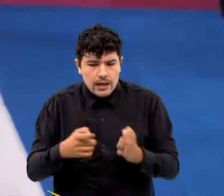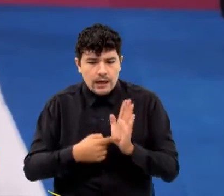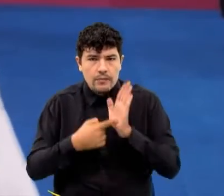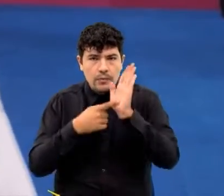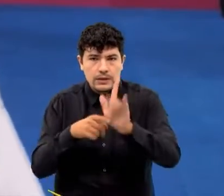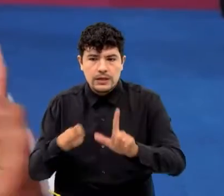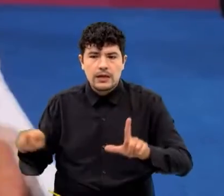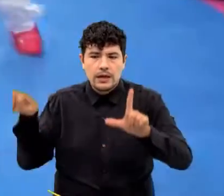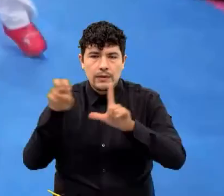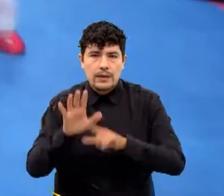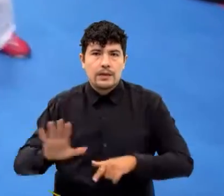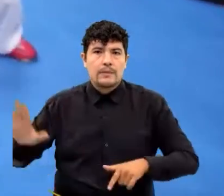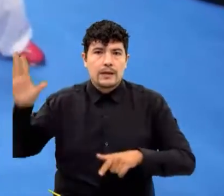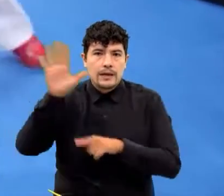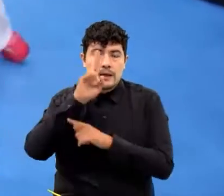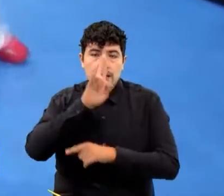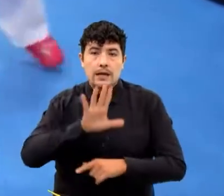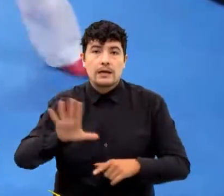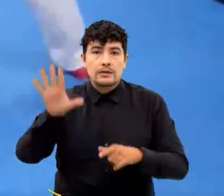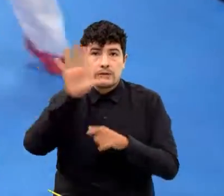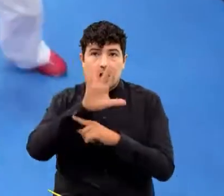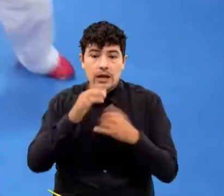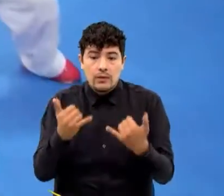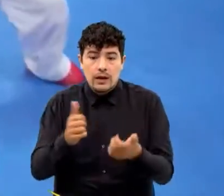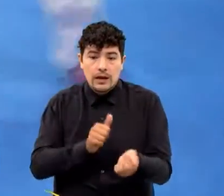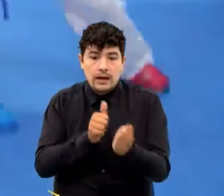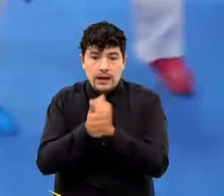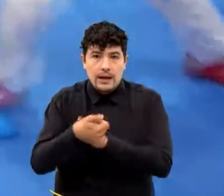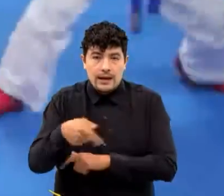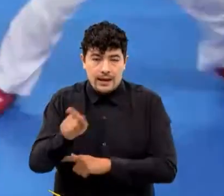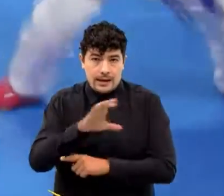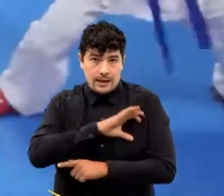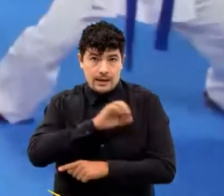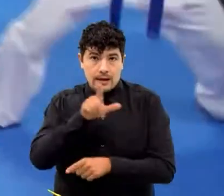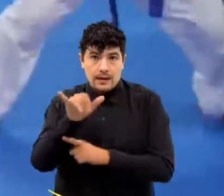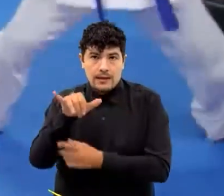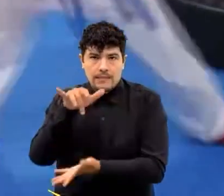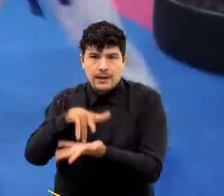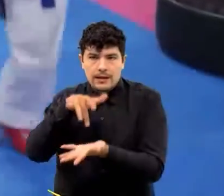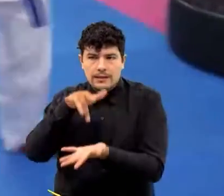nivel departamental, nacional. Para el clasificatorio en Cali participarán en